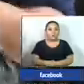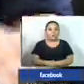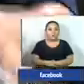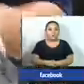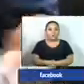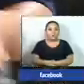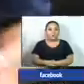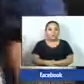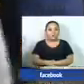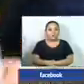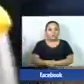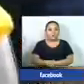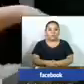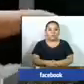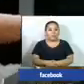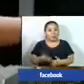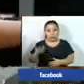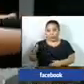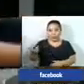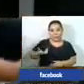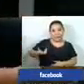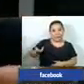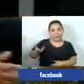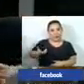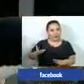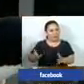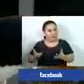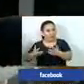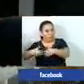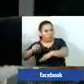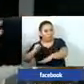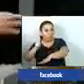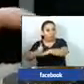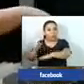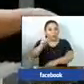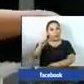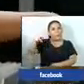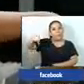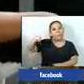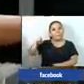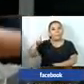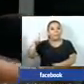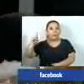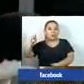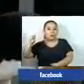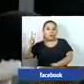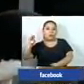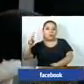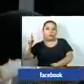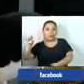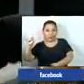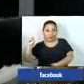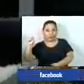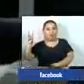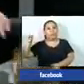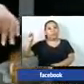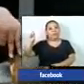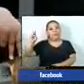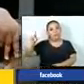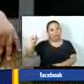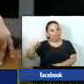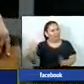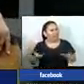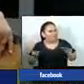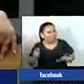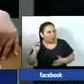esta nosotros somos una empresa que se va a llamar Petlow Morales el servicio que